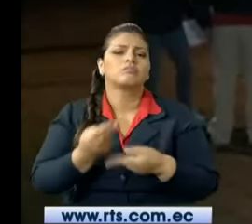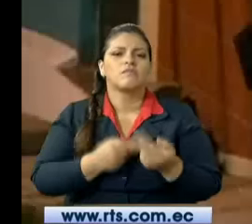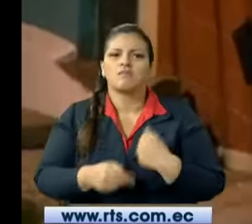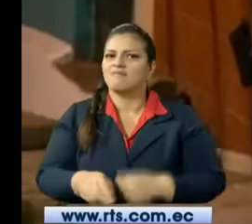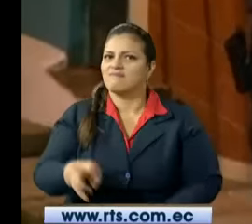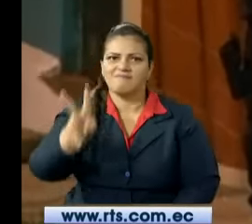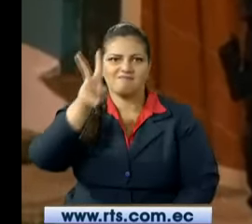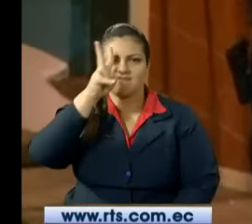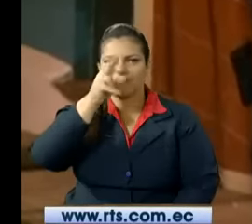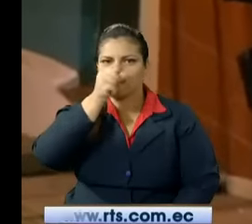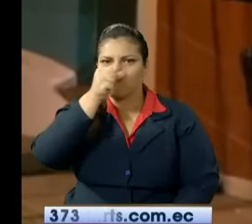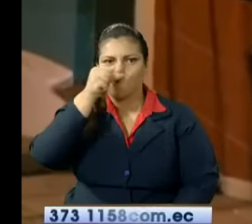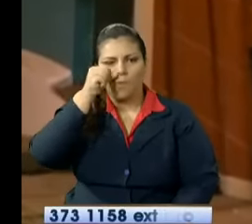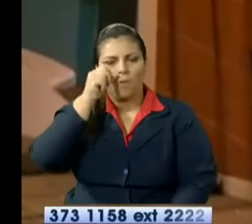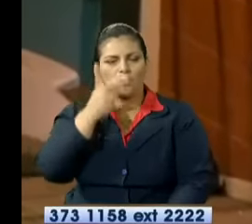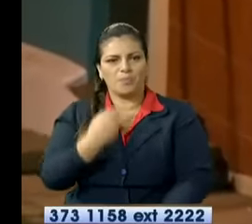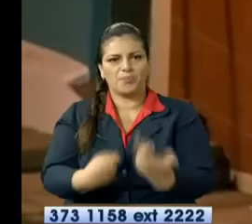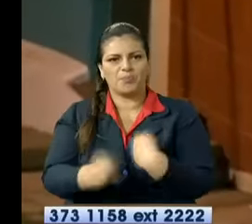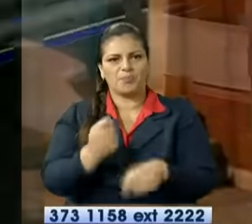informó Adriana Rojas.